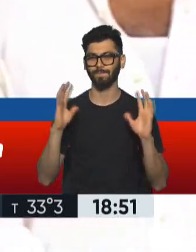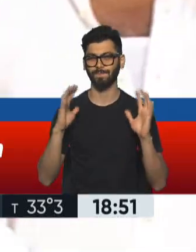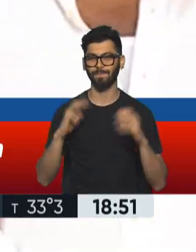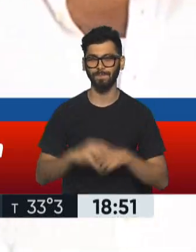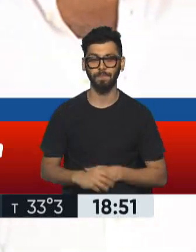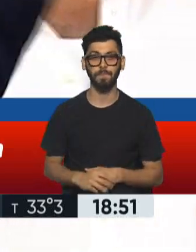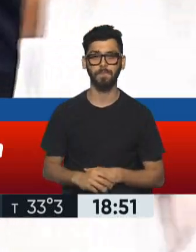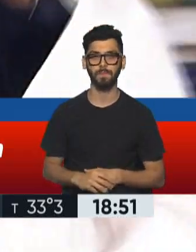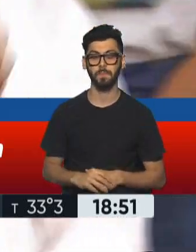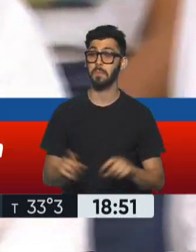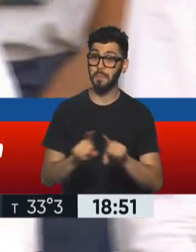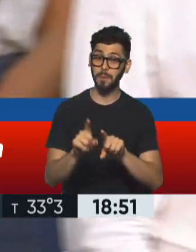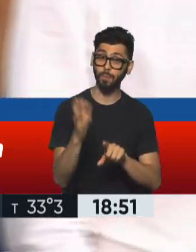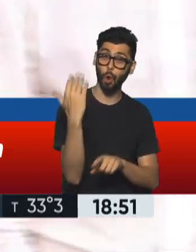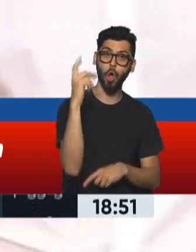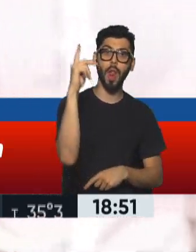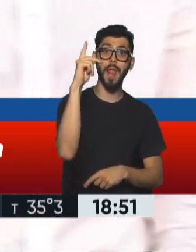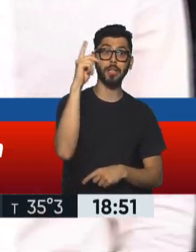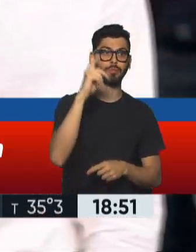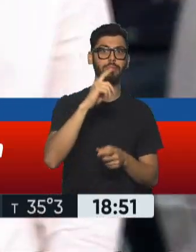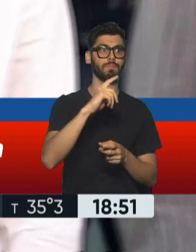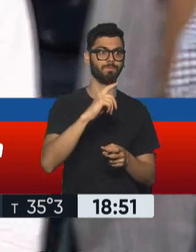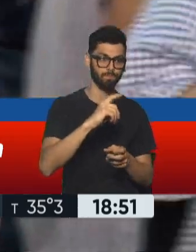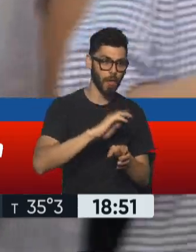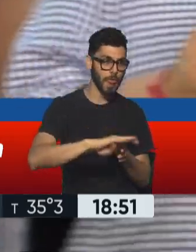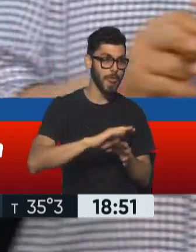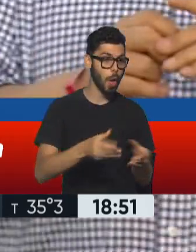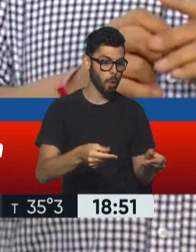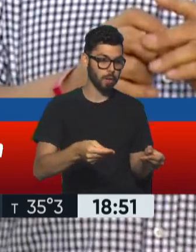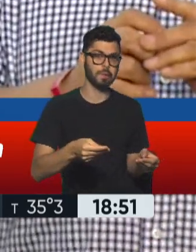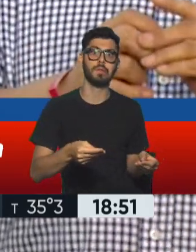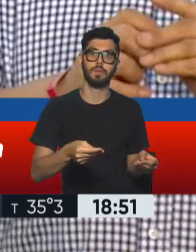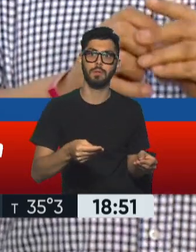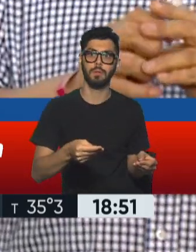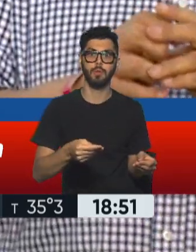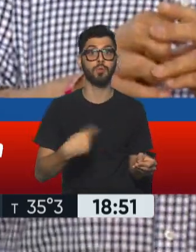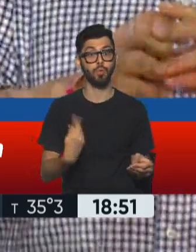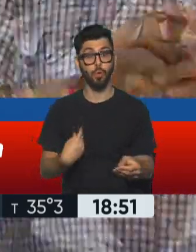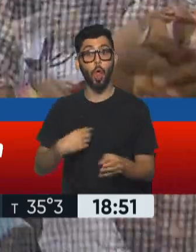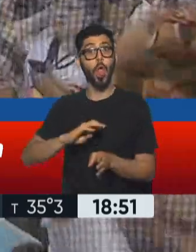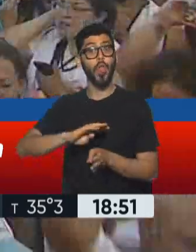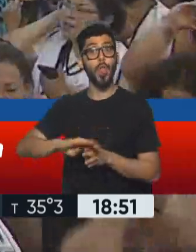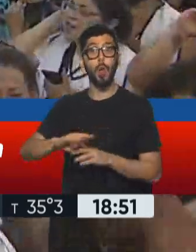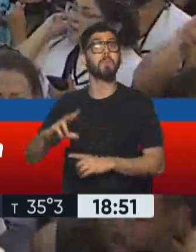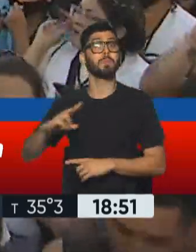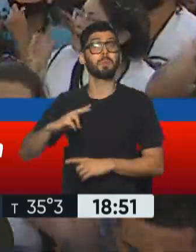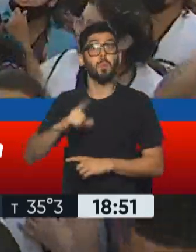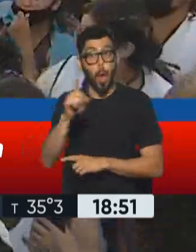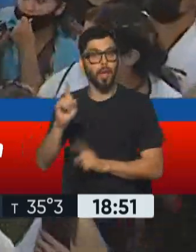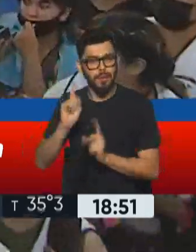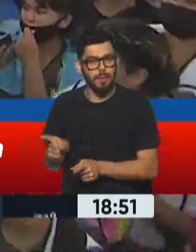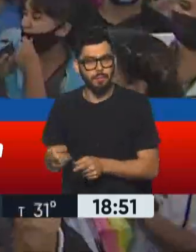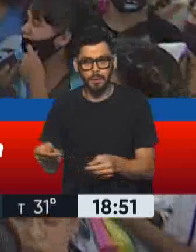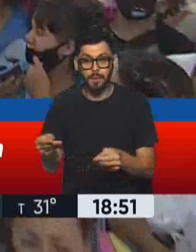Así como Néstor recibió aquella deuda, nosotros recibimos una tremenda deuda privada. Con Néstor